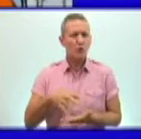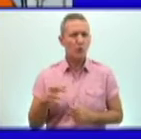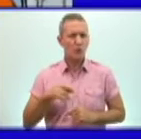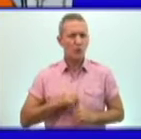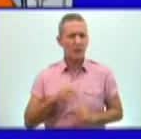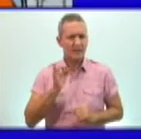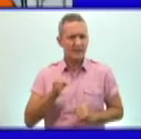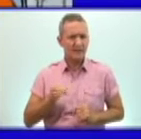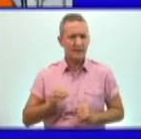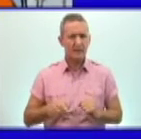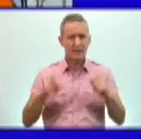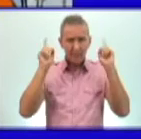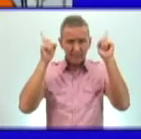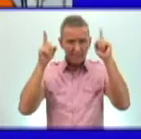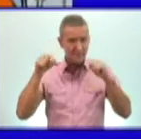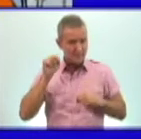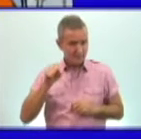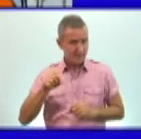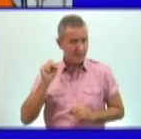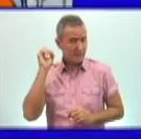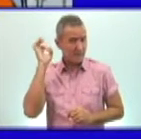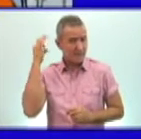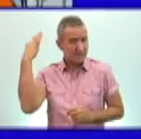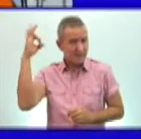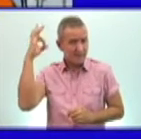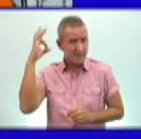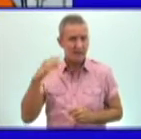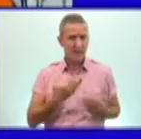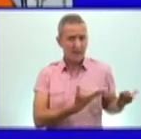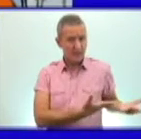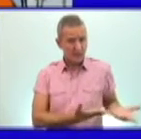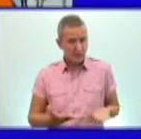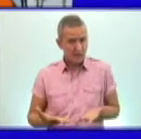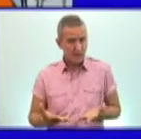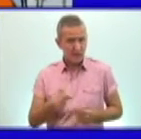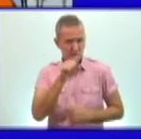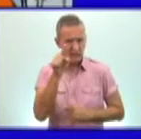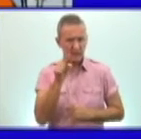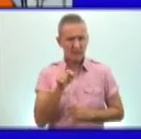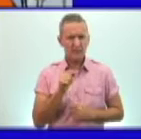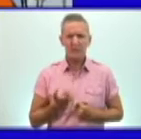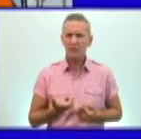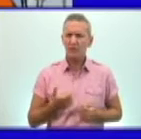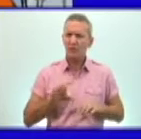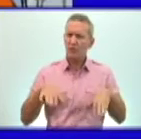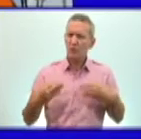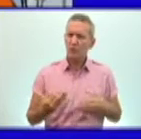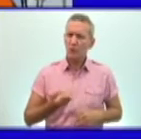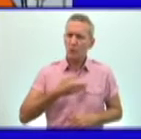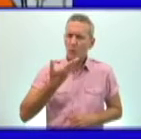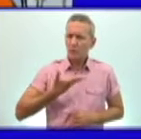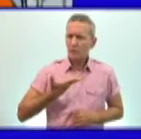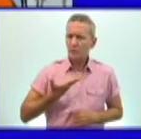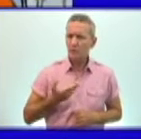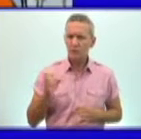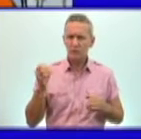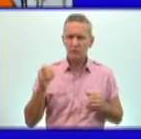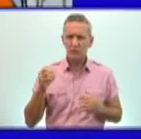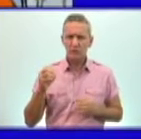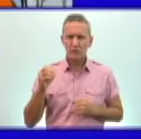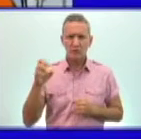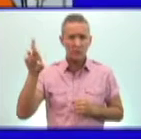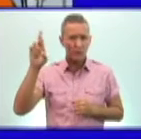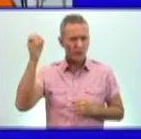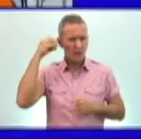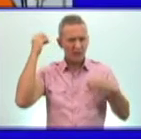Y desde esa lógica, pues los invitamos a interrogarse. ¿Cómo se expresan la razón,